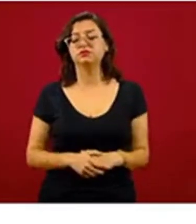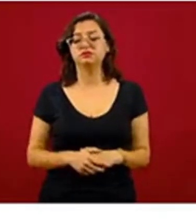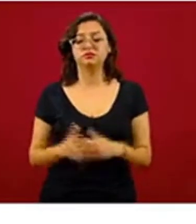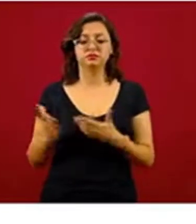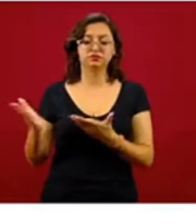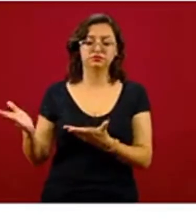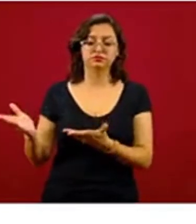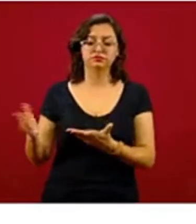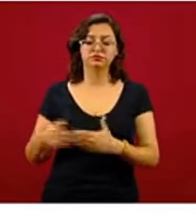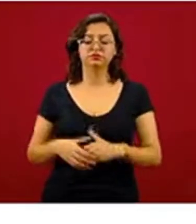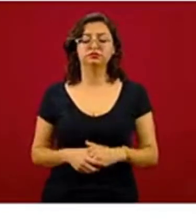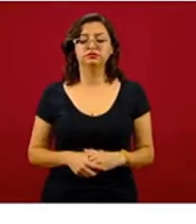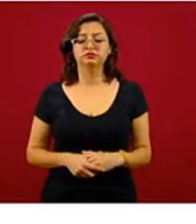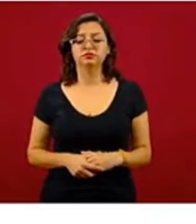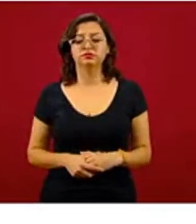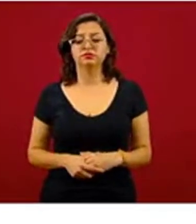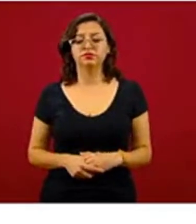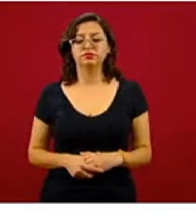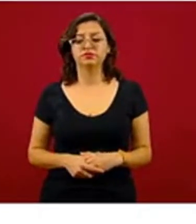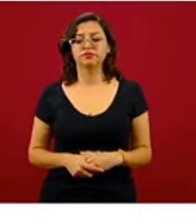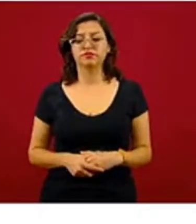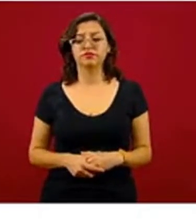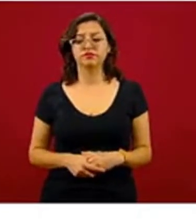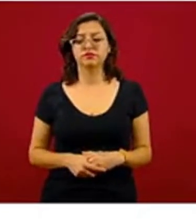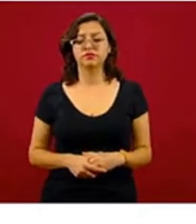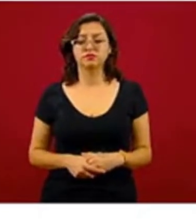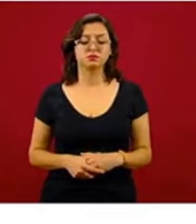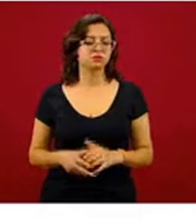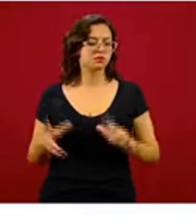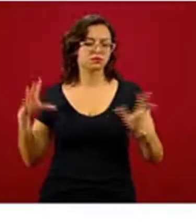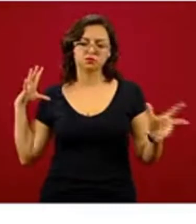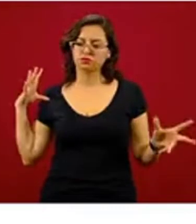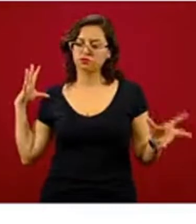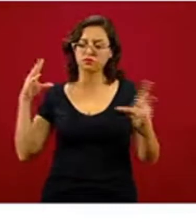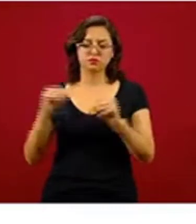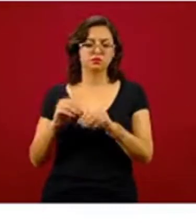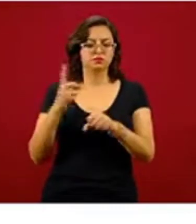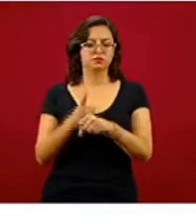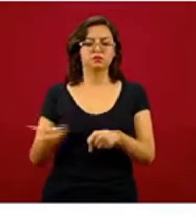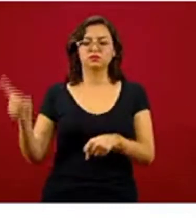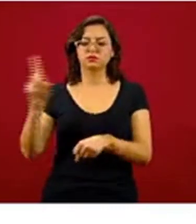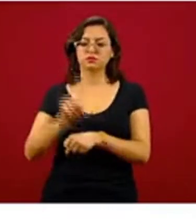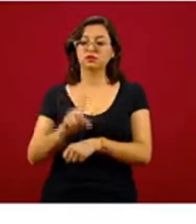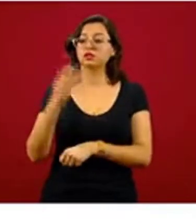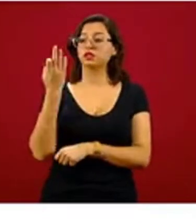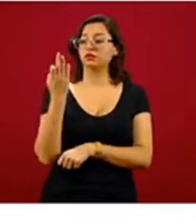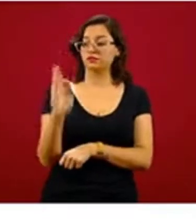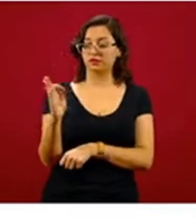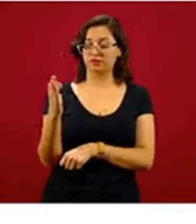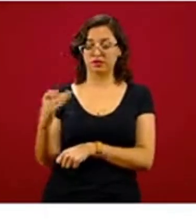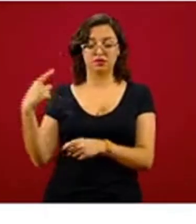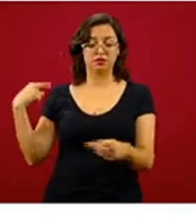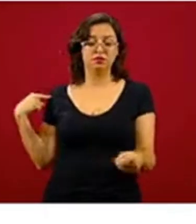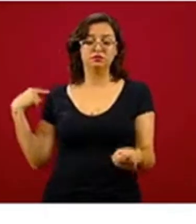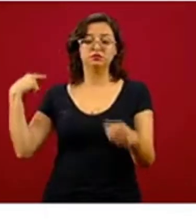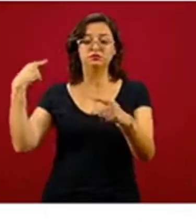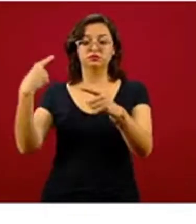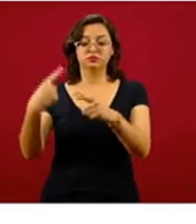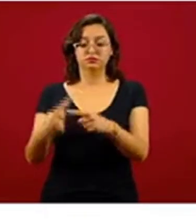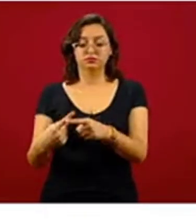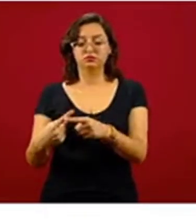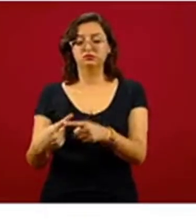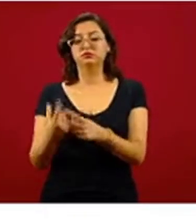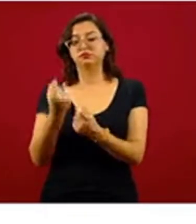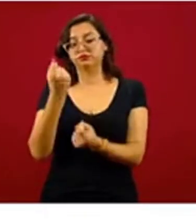de defunciones, carga acumulada, son todas las que han ocurrido desde que inició la pandemia, y los que tienen en la parte superior de la